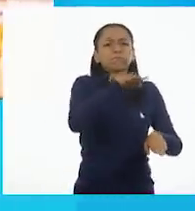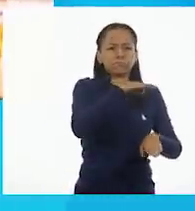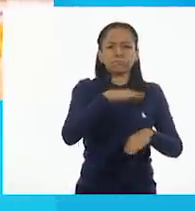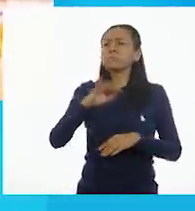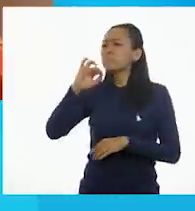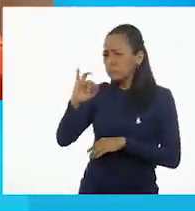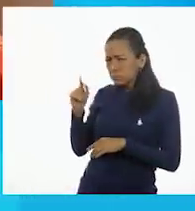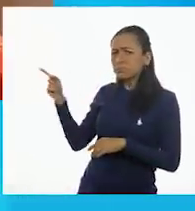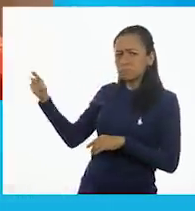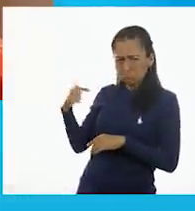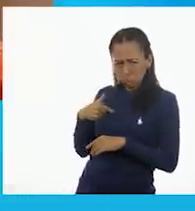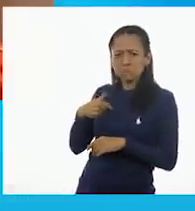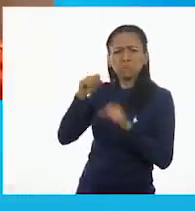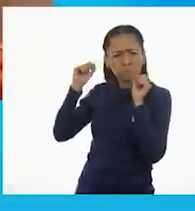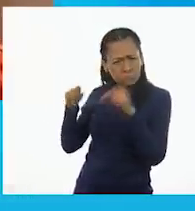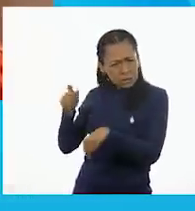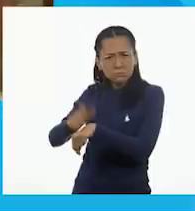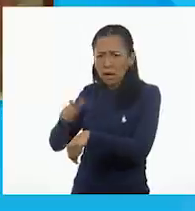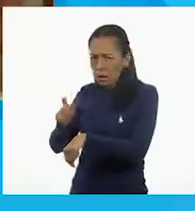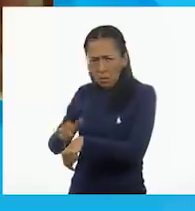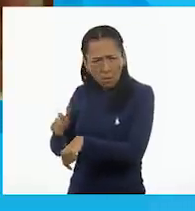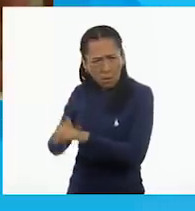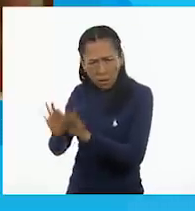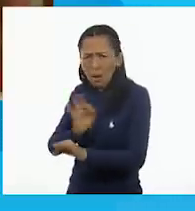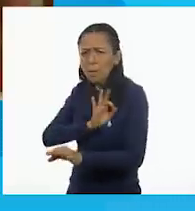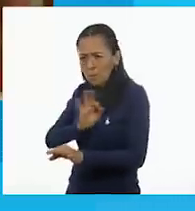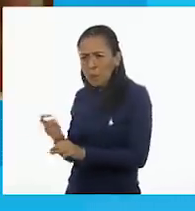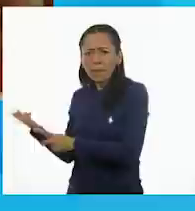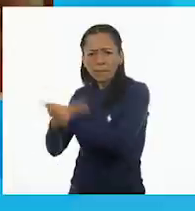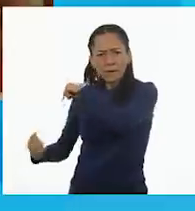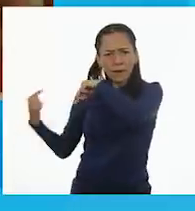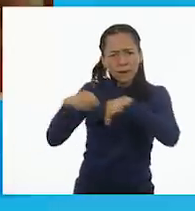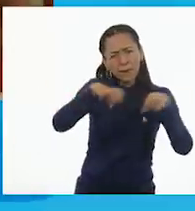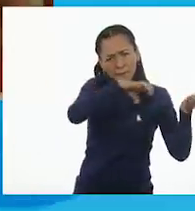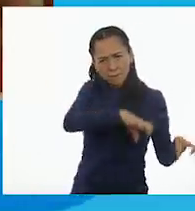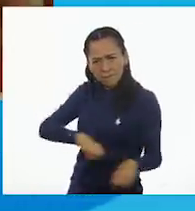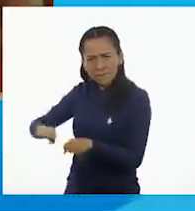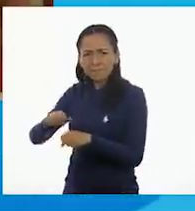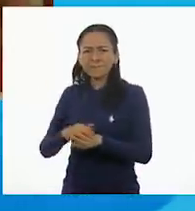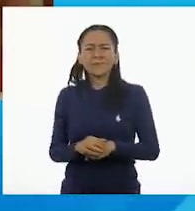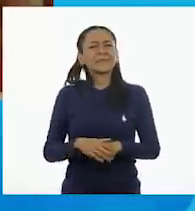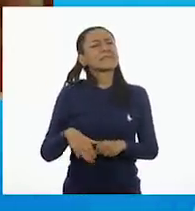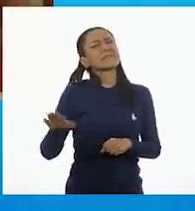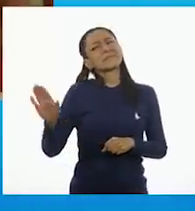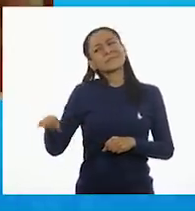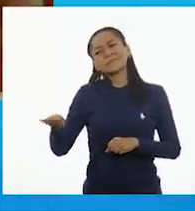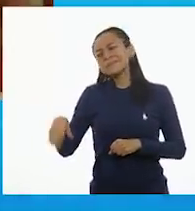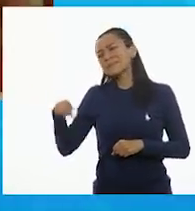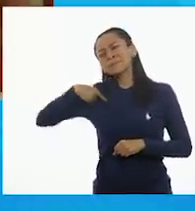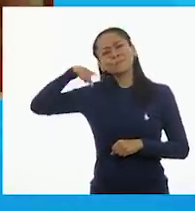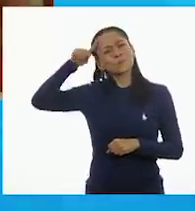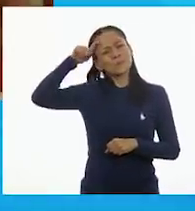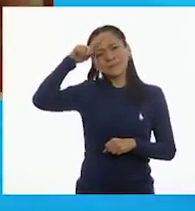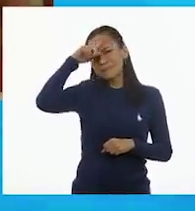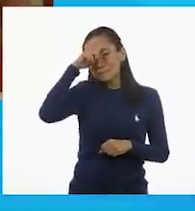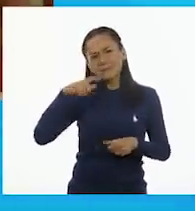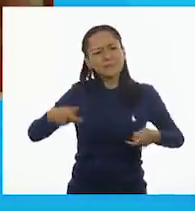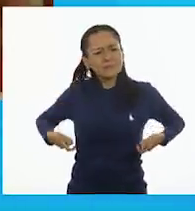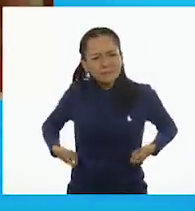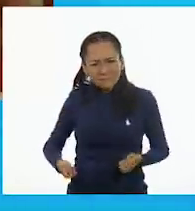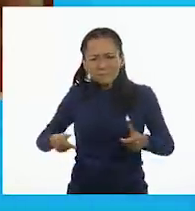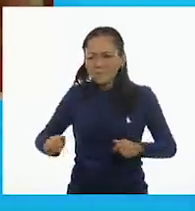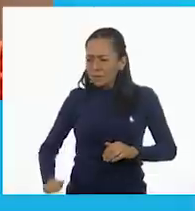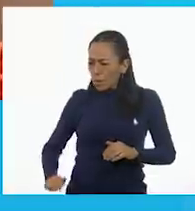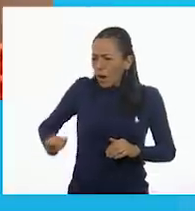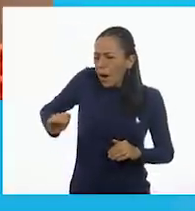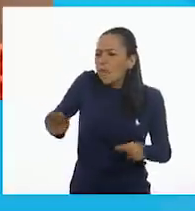nos vamos juntos. Pasamos por él y listo. Frisco, es más difícil de lo que parece, hijo. No hay rampas. Prácticamente hay que cargar la silla en